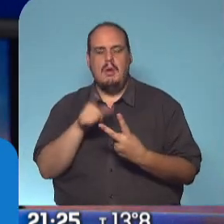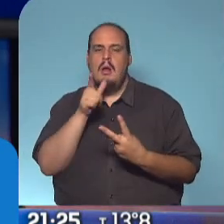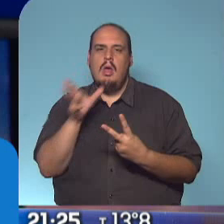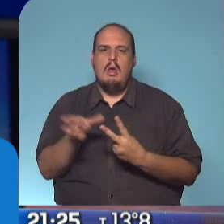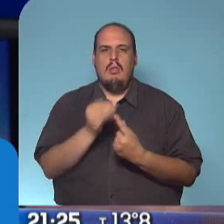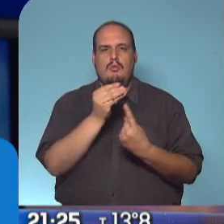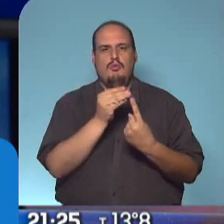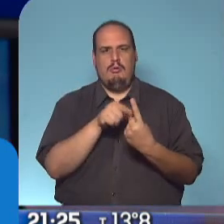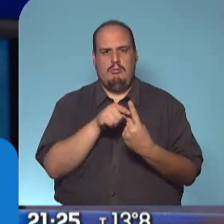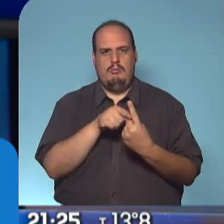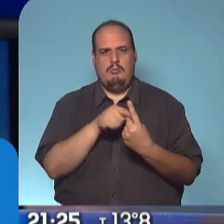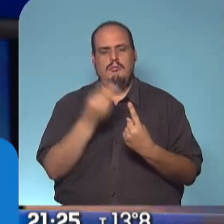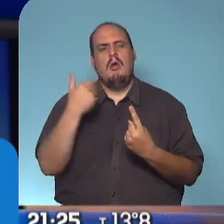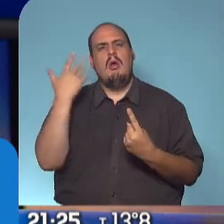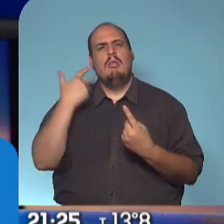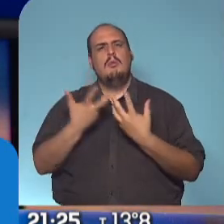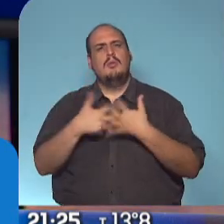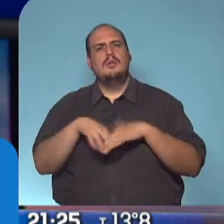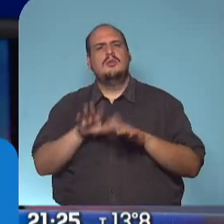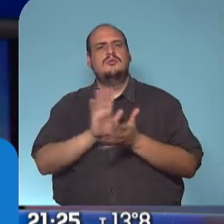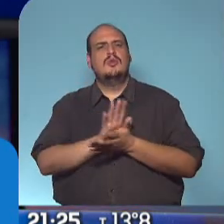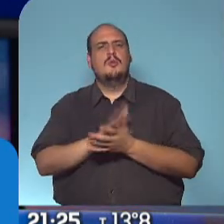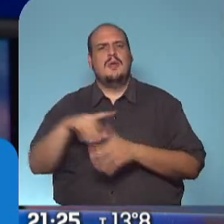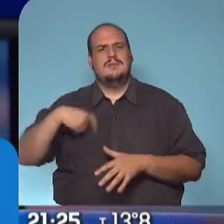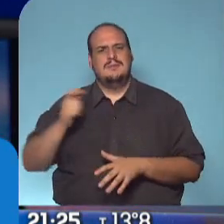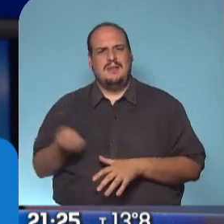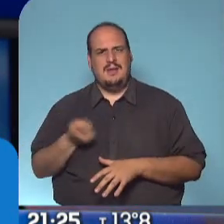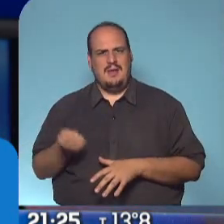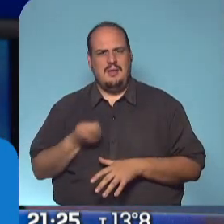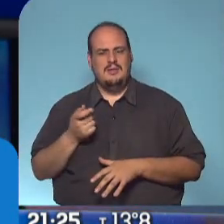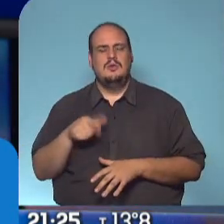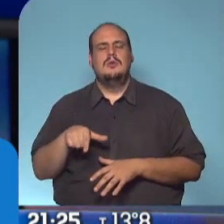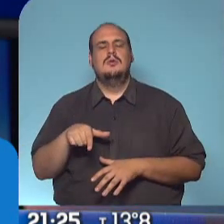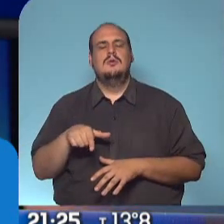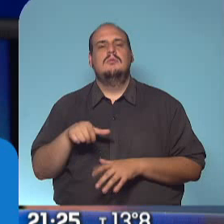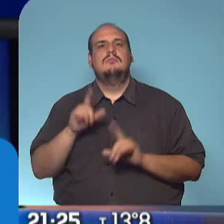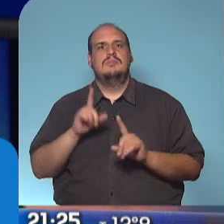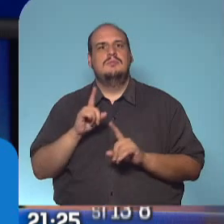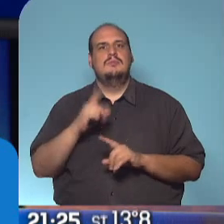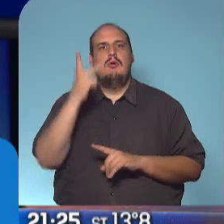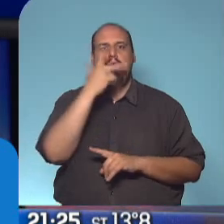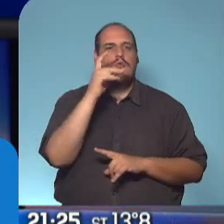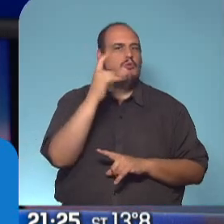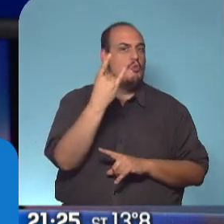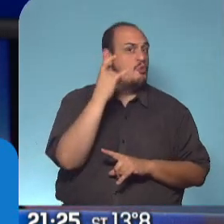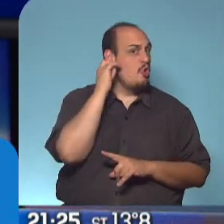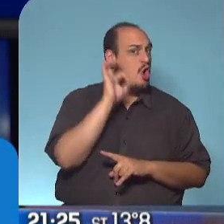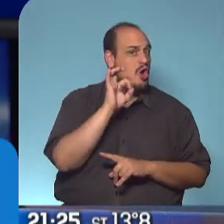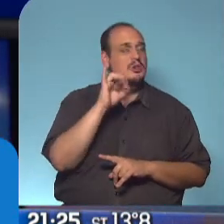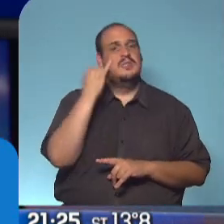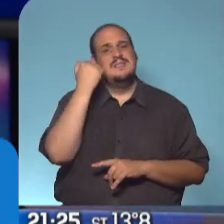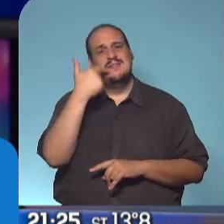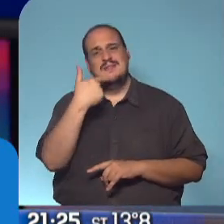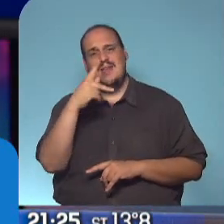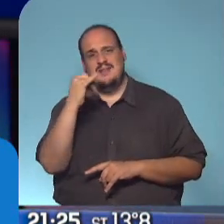uno, porque había un proyecto dando vueltas del sindicalismo, era hecho por Hugo Yasky y otros dirigentes,